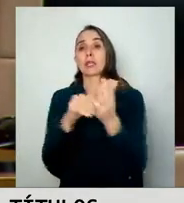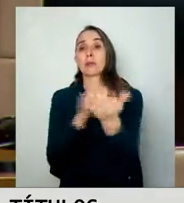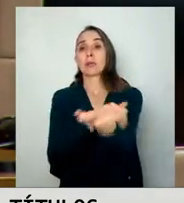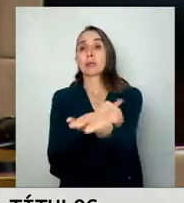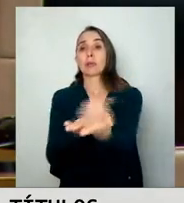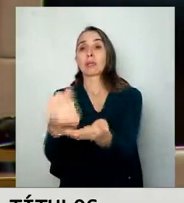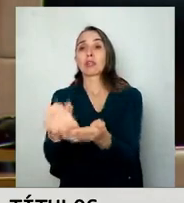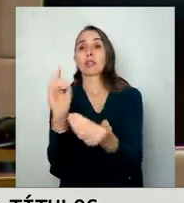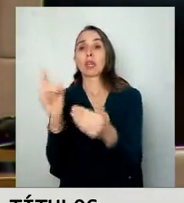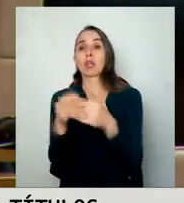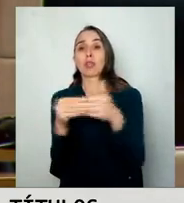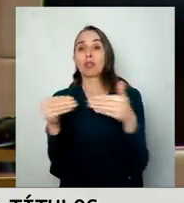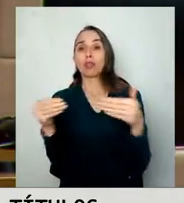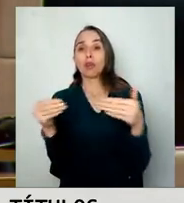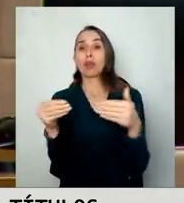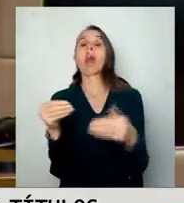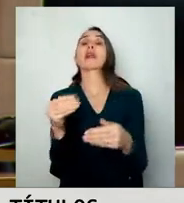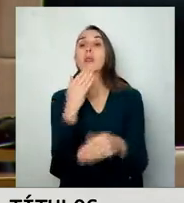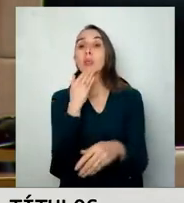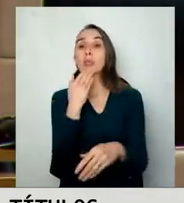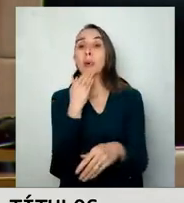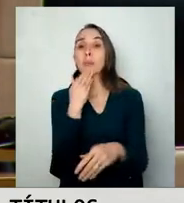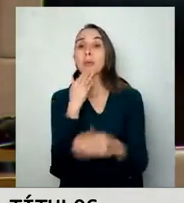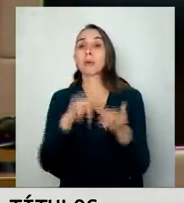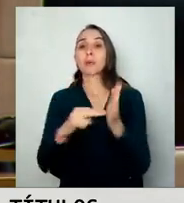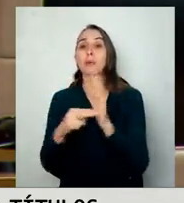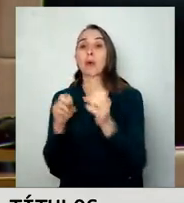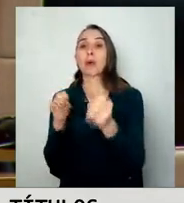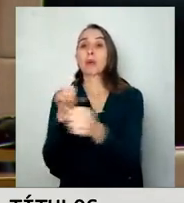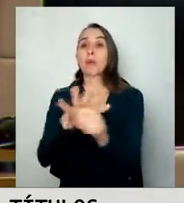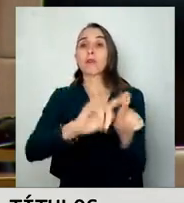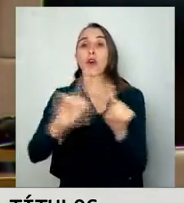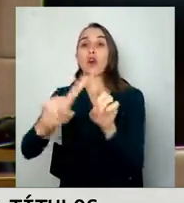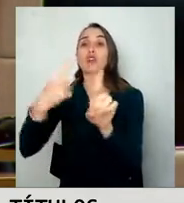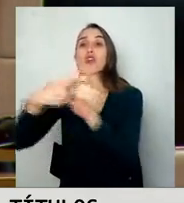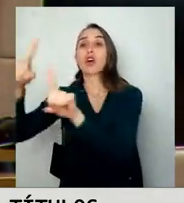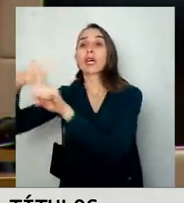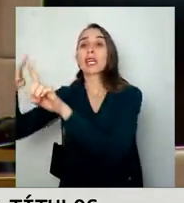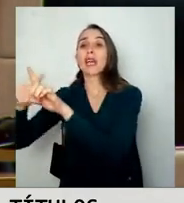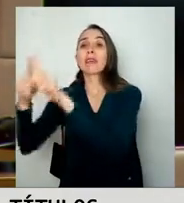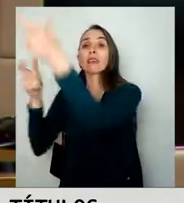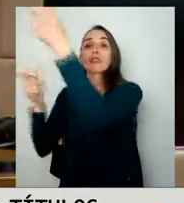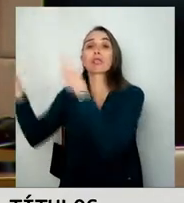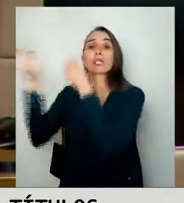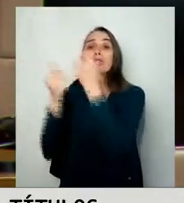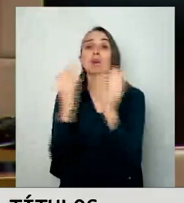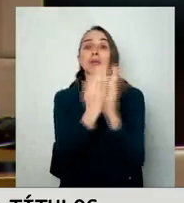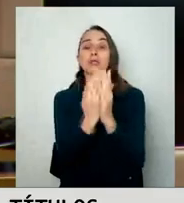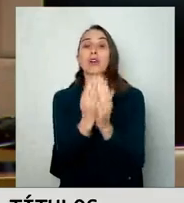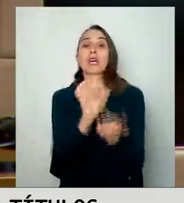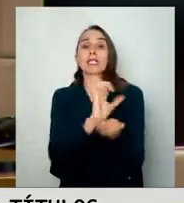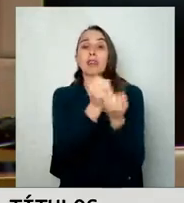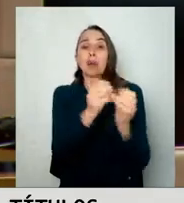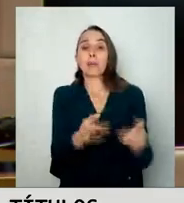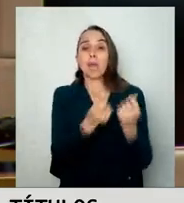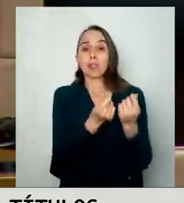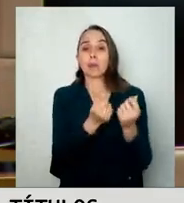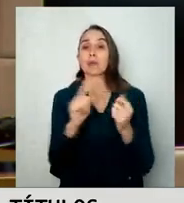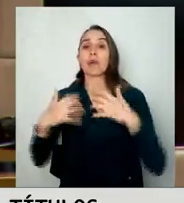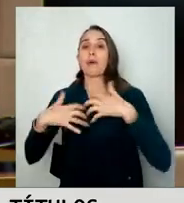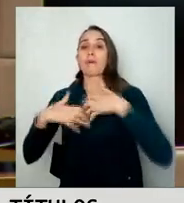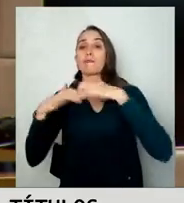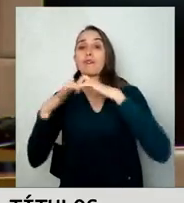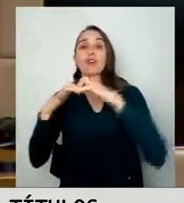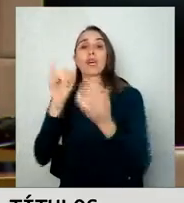y Eso sin contar las consecuencias de los otros créditos para estudiar con este sistema pierde plata al Estado no se fortalecen las instituciones